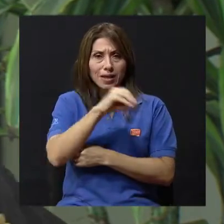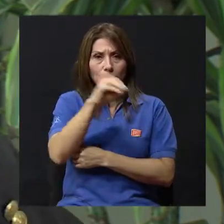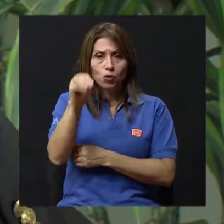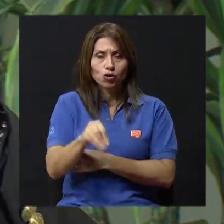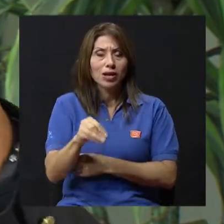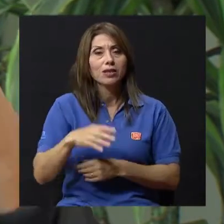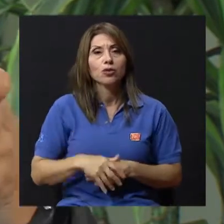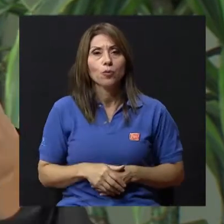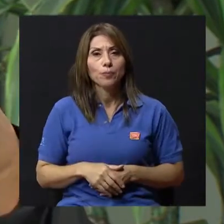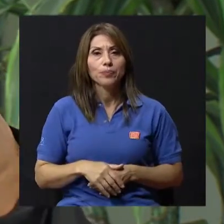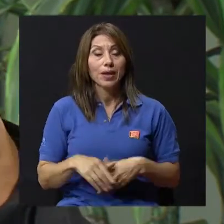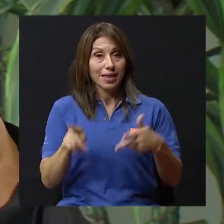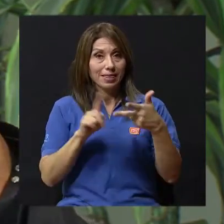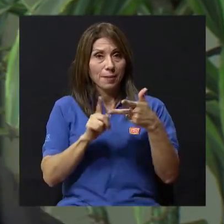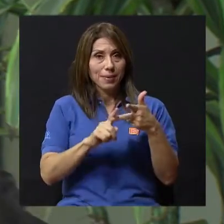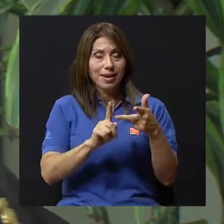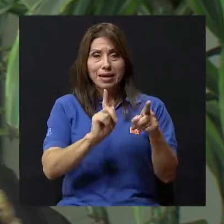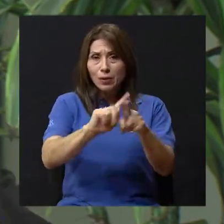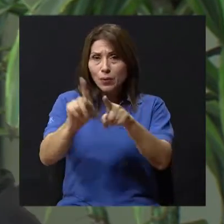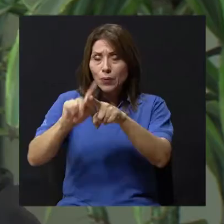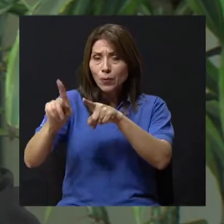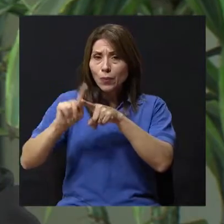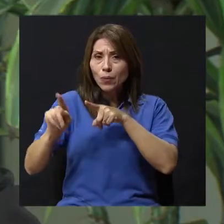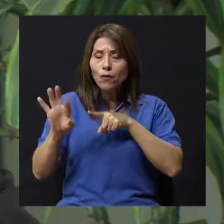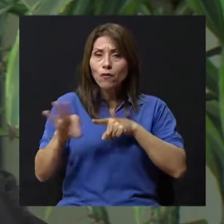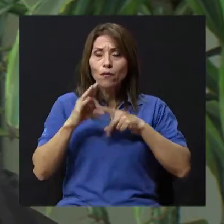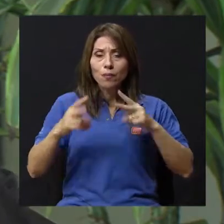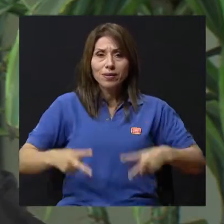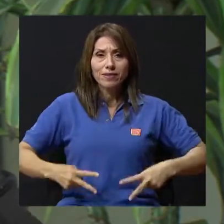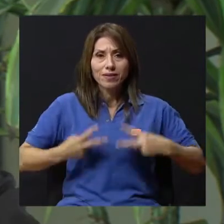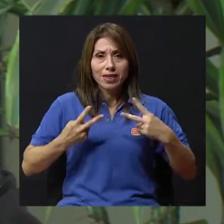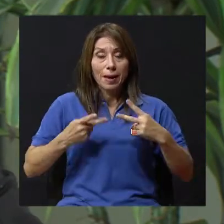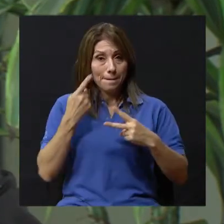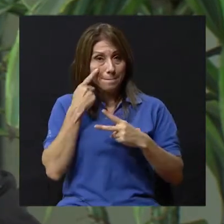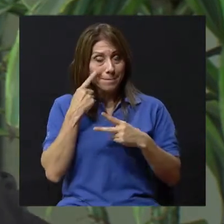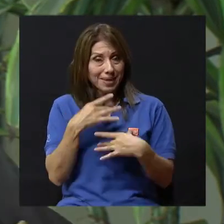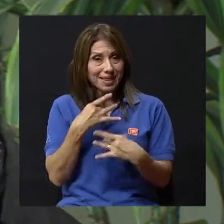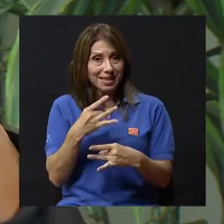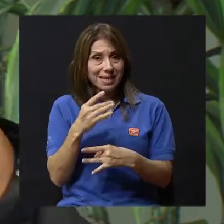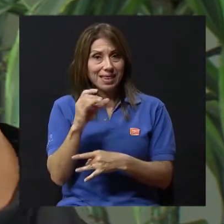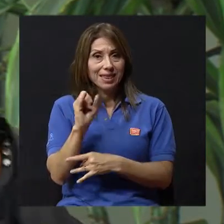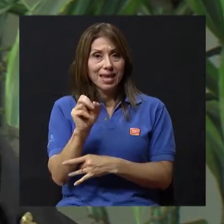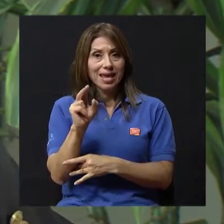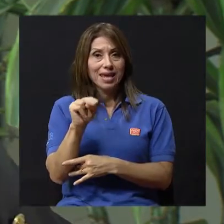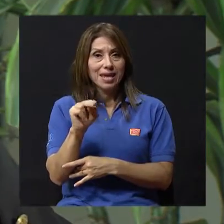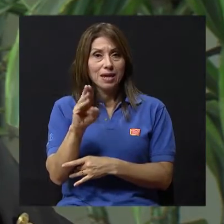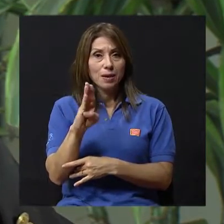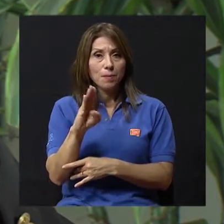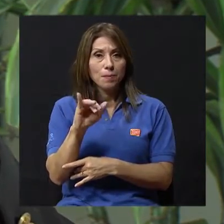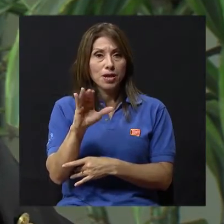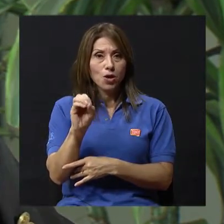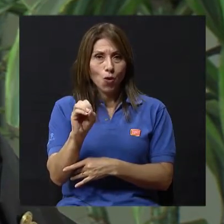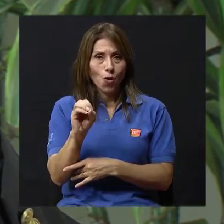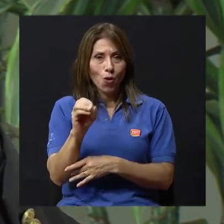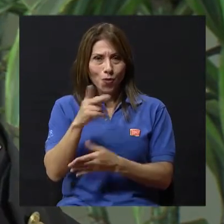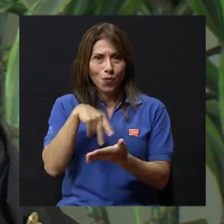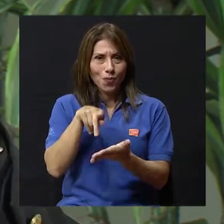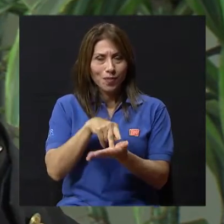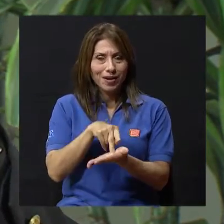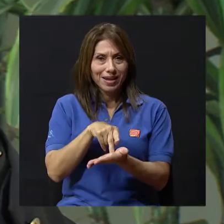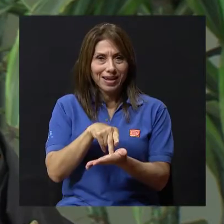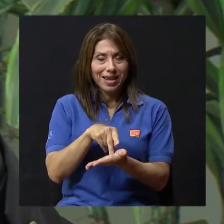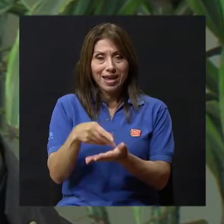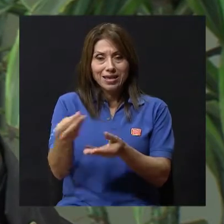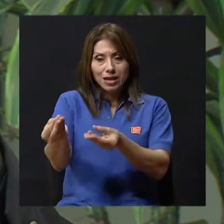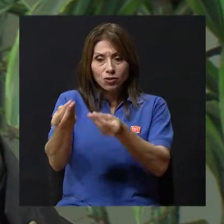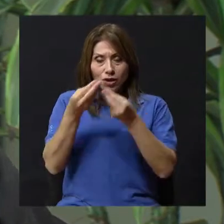la biodiversidad que nosotros tenemos. Vea qué interesante. Estudios del INVIO que nosotros hace muchos años pudimos encontrar, nos